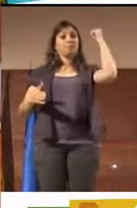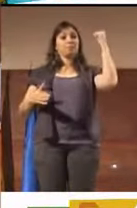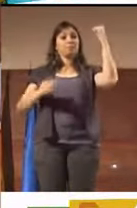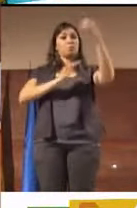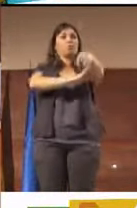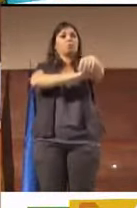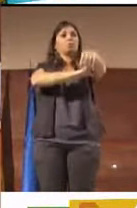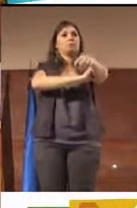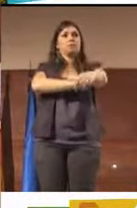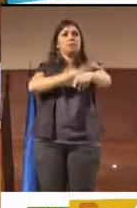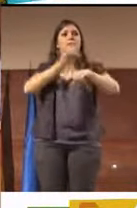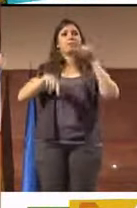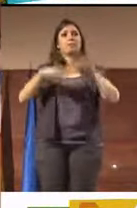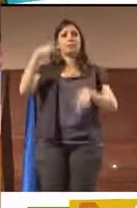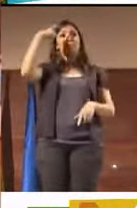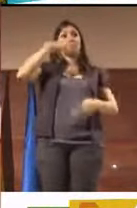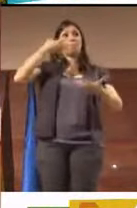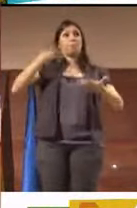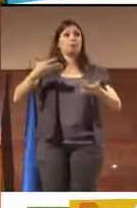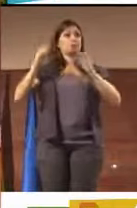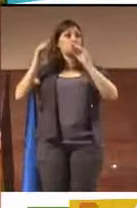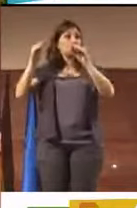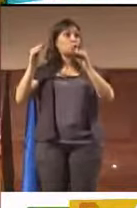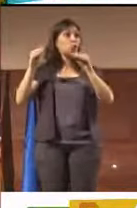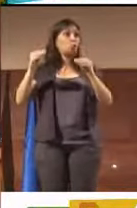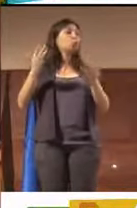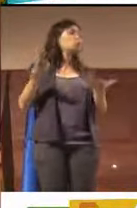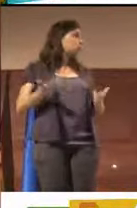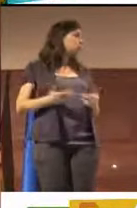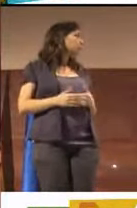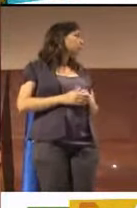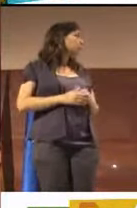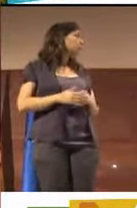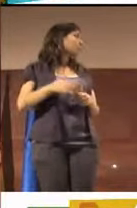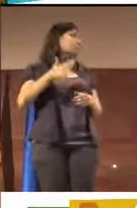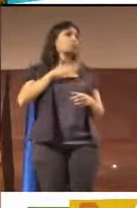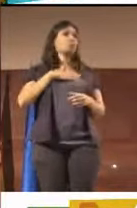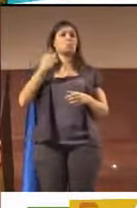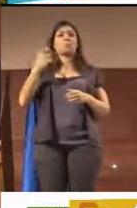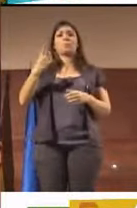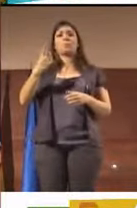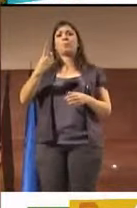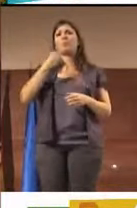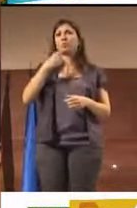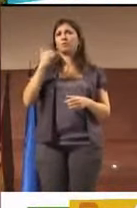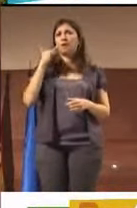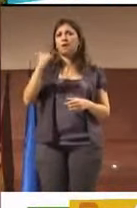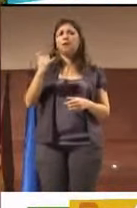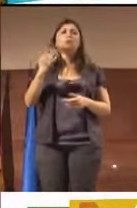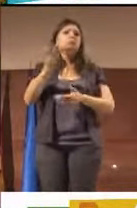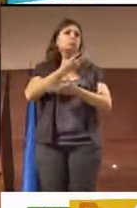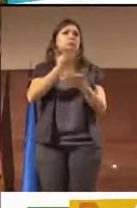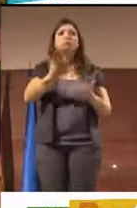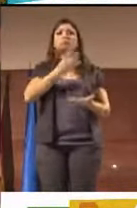persona, nos permite, cuando tenemos unas ciertas dificultades, o bien por